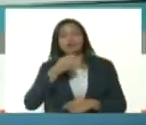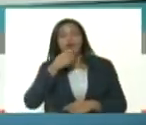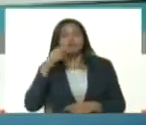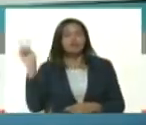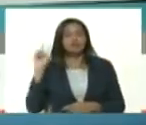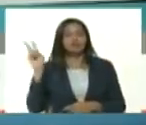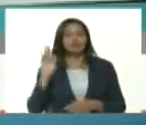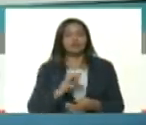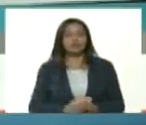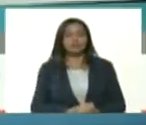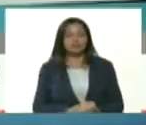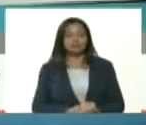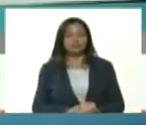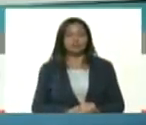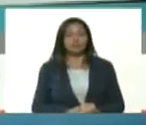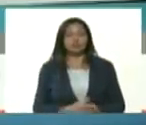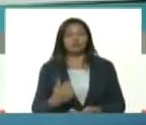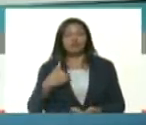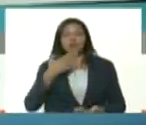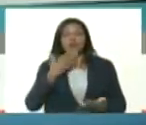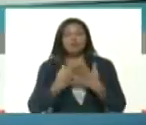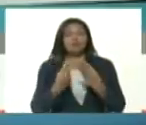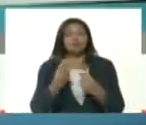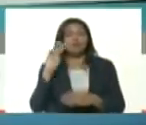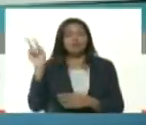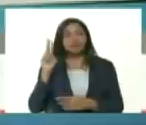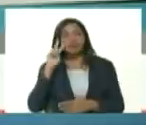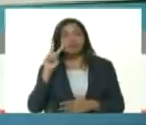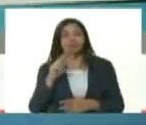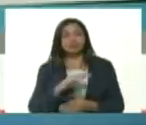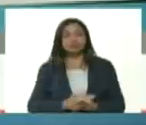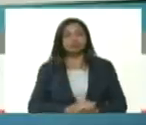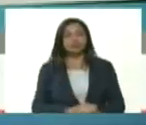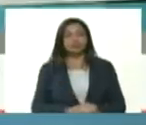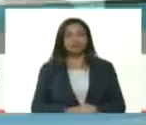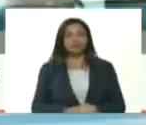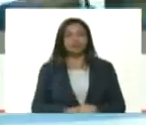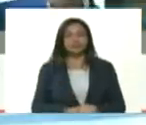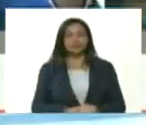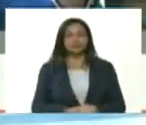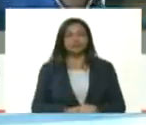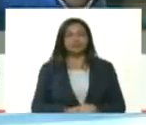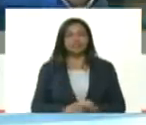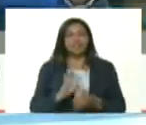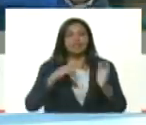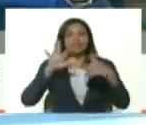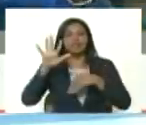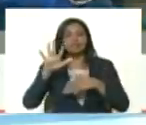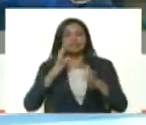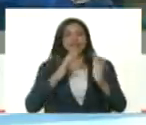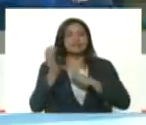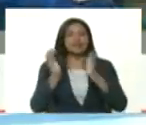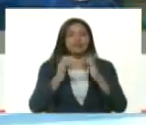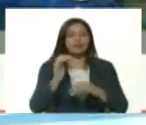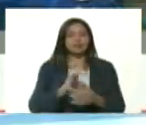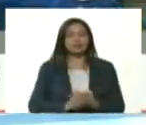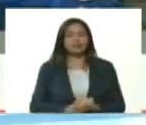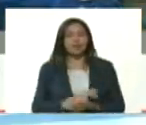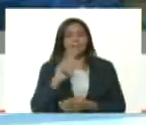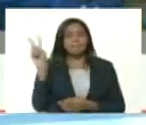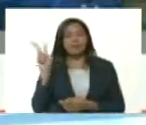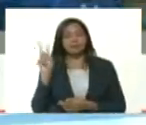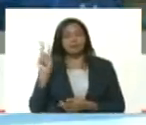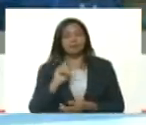Bella. Yo le agradezco a Venezuela, fíjense ustedes este dato. Al 15 de abril,